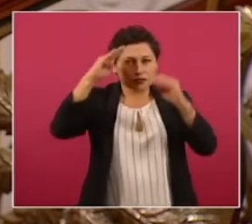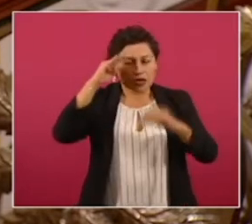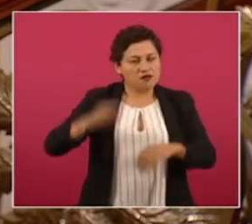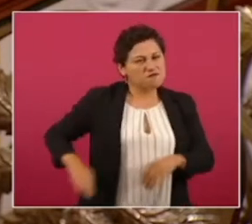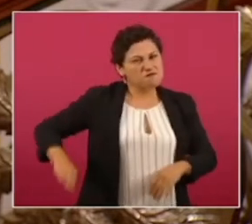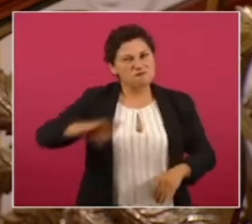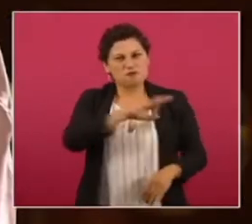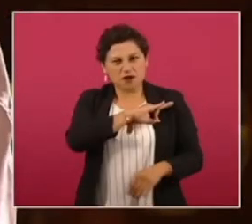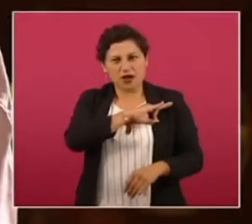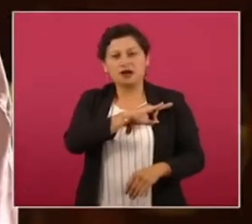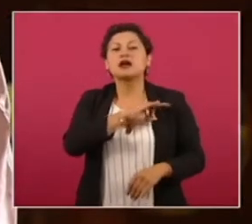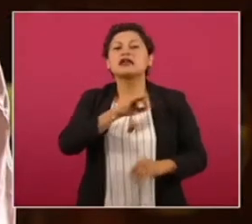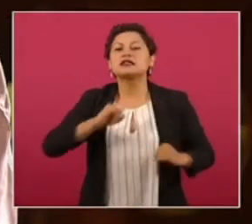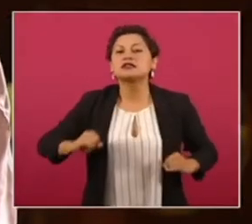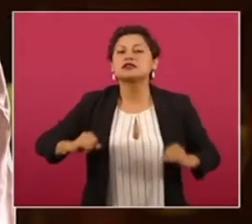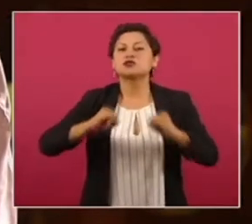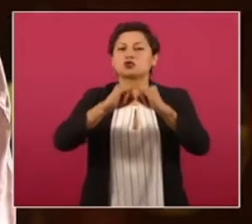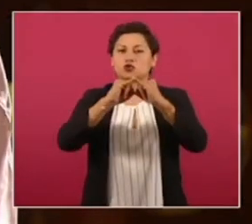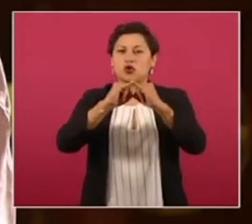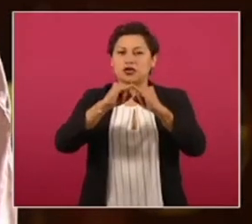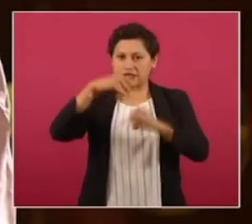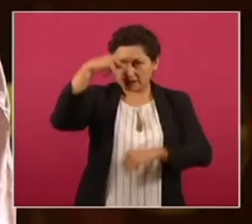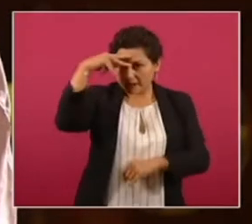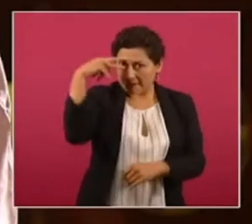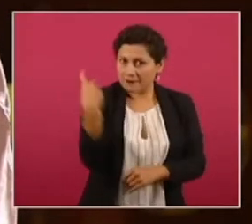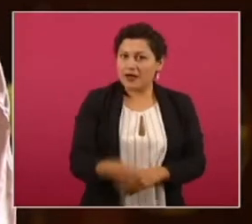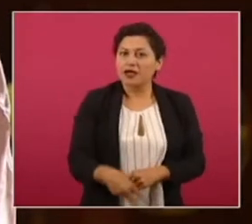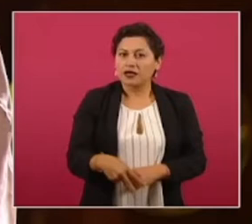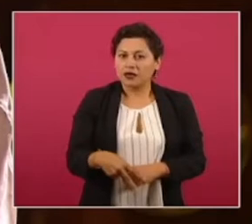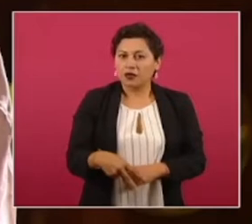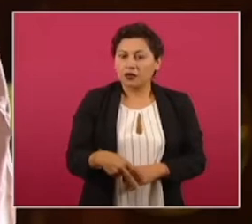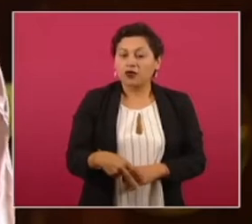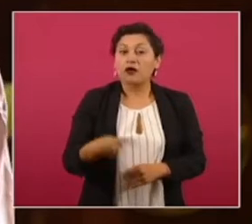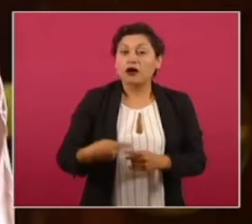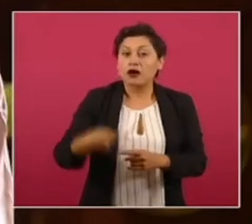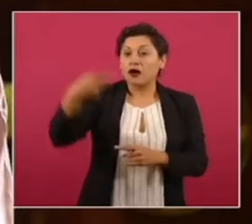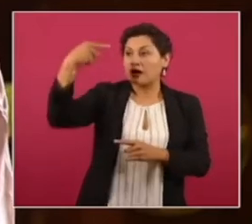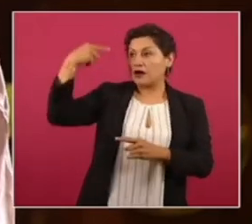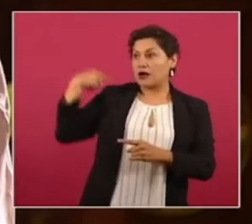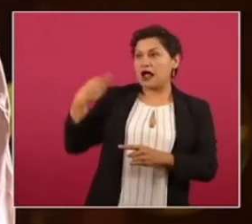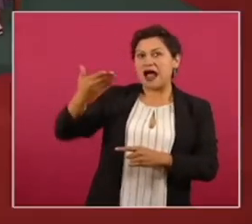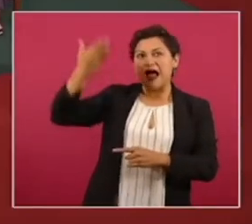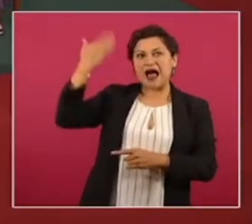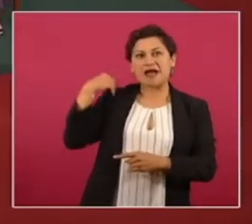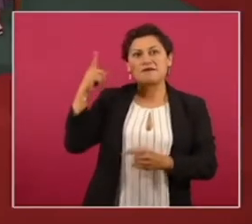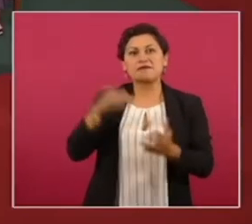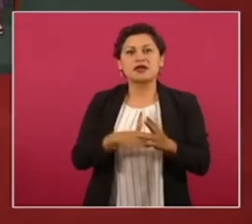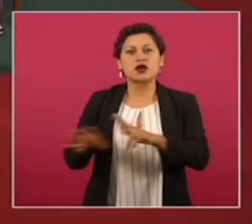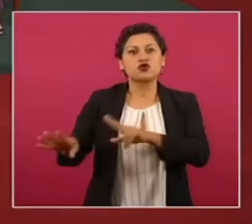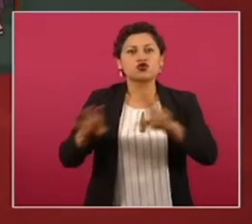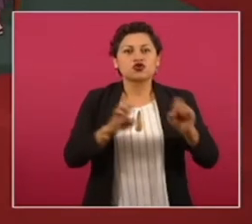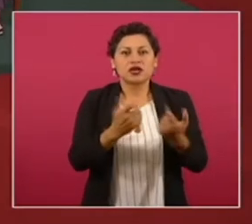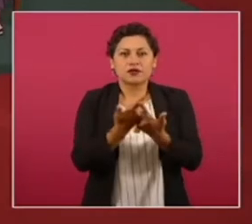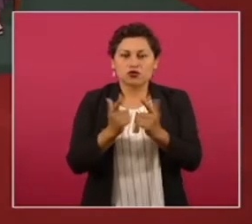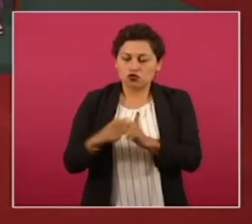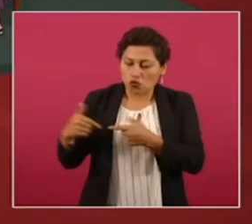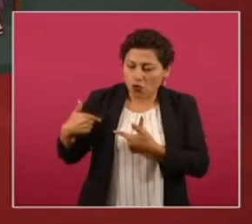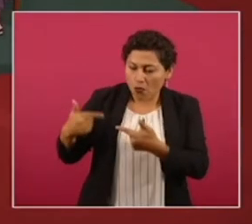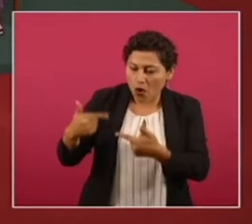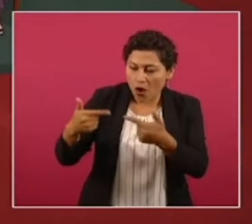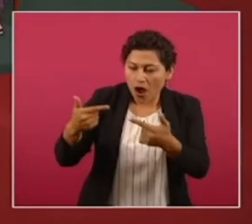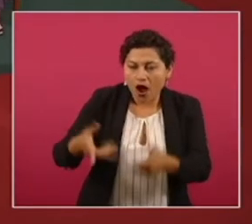Estado mexicano, aprendiendo precisamente de esas generaciones del siglo XIX en las que las disputas y